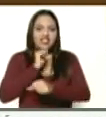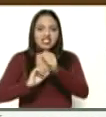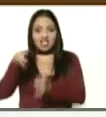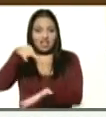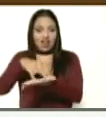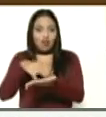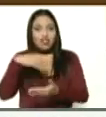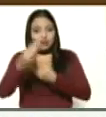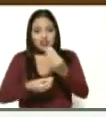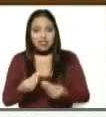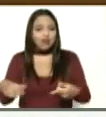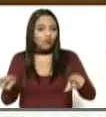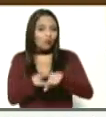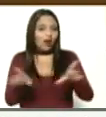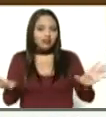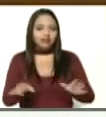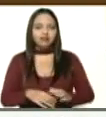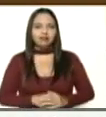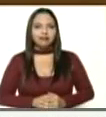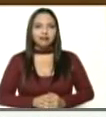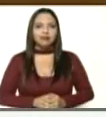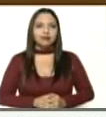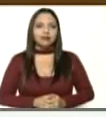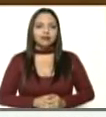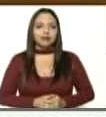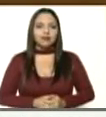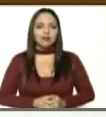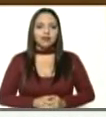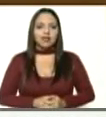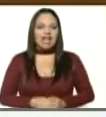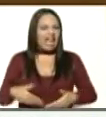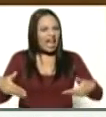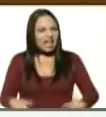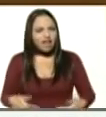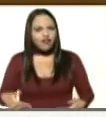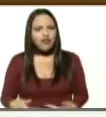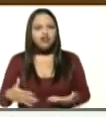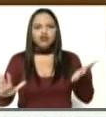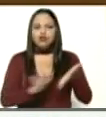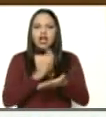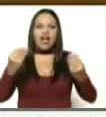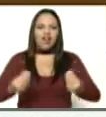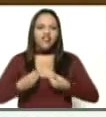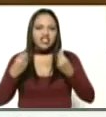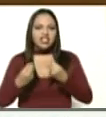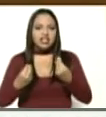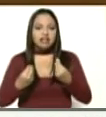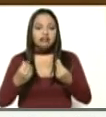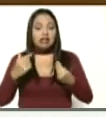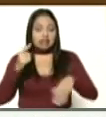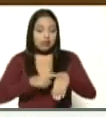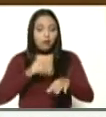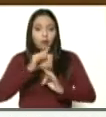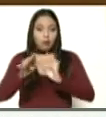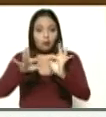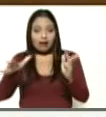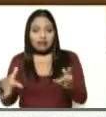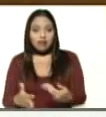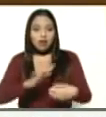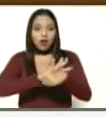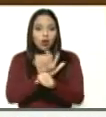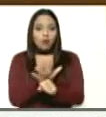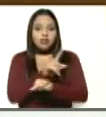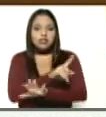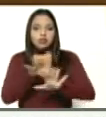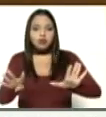estamos librando en la lucha que diariamente tenemos por la vida con esta pandemia del COVID-19